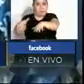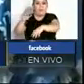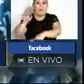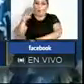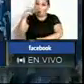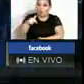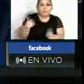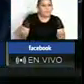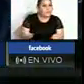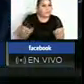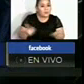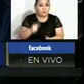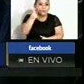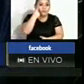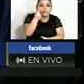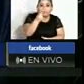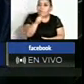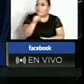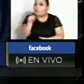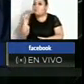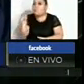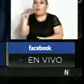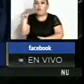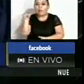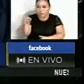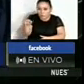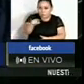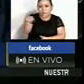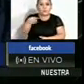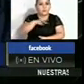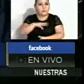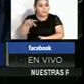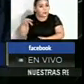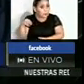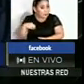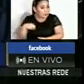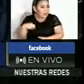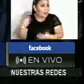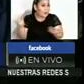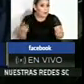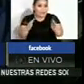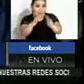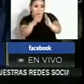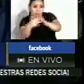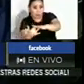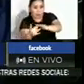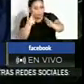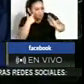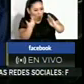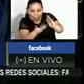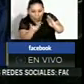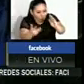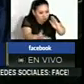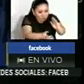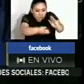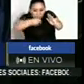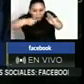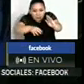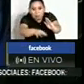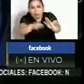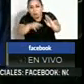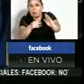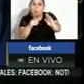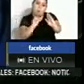hemos hecho un recorrido por el lugar y encontramos algunas familias que están tratando de sacar parte de sus penitencias y así